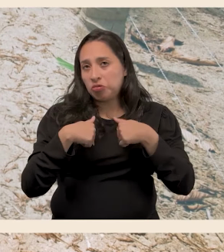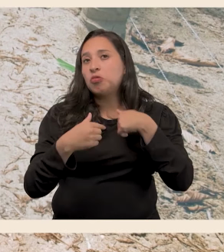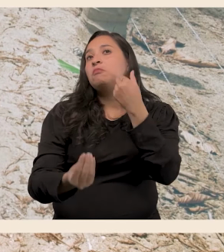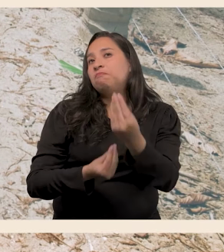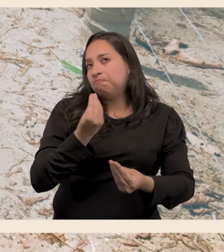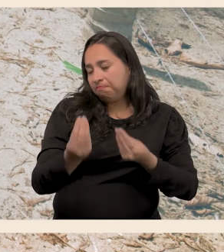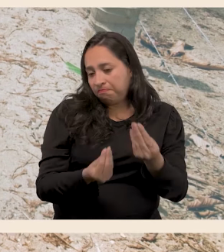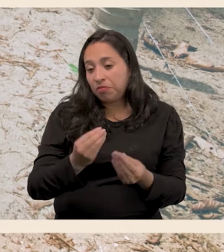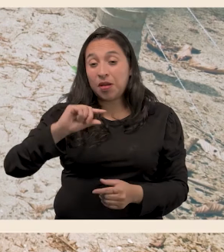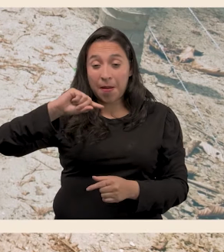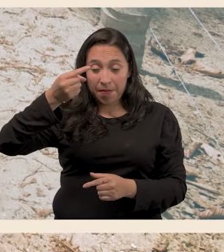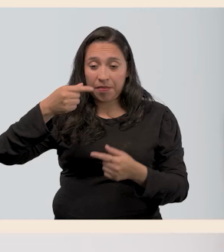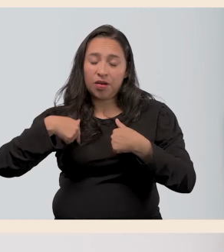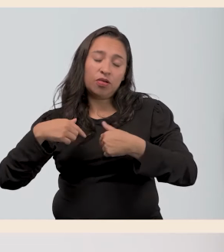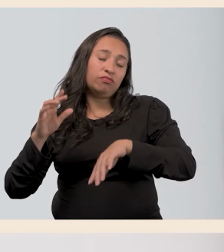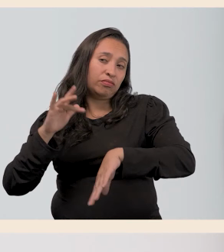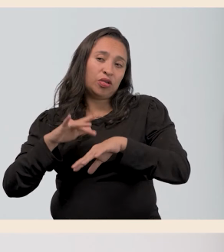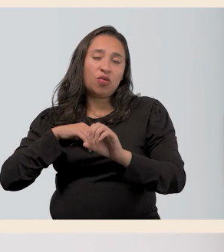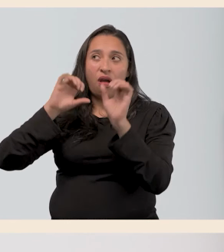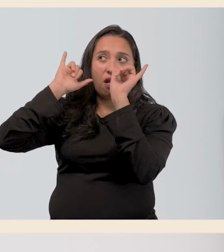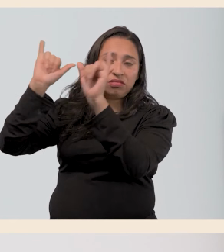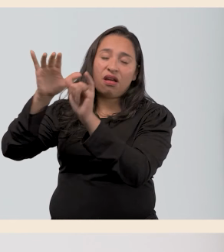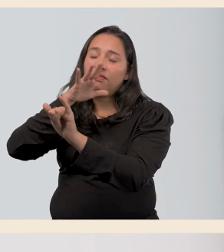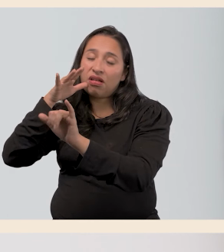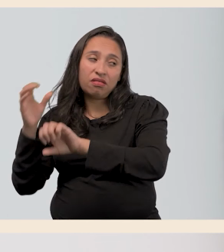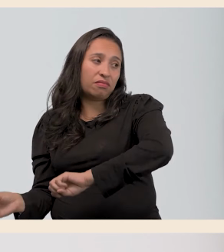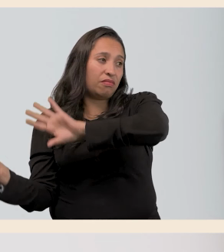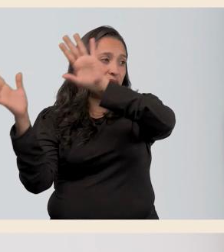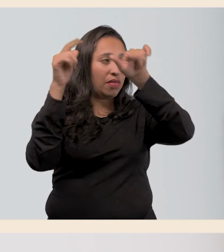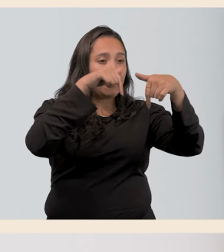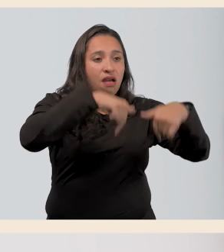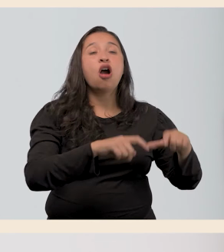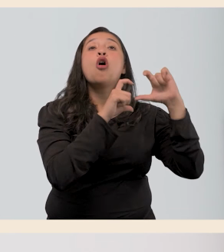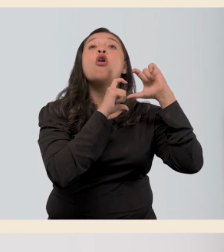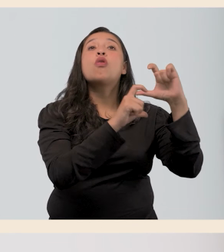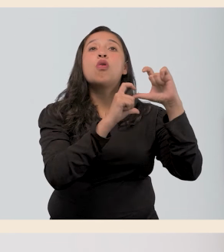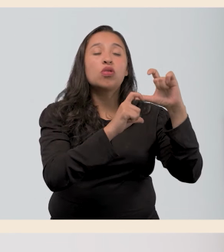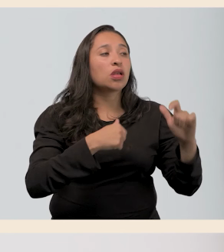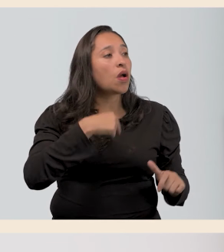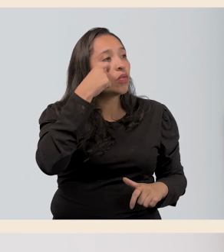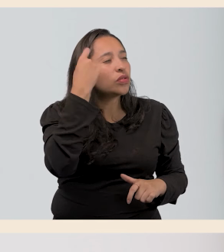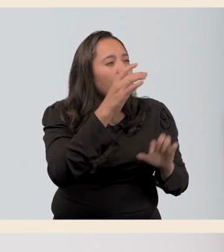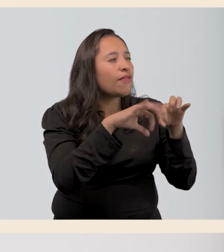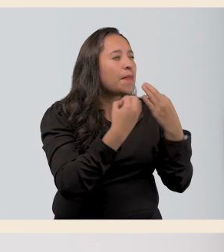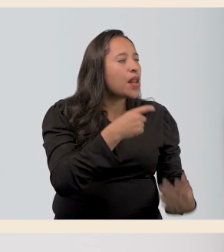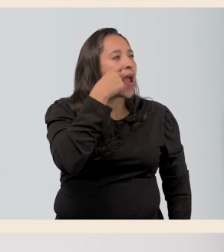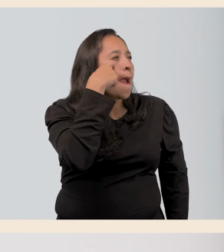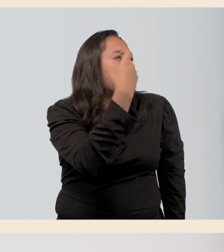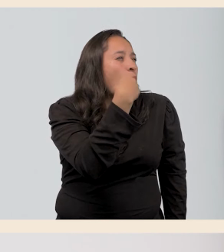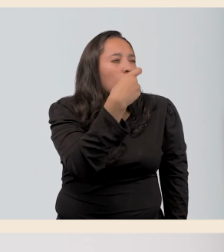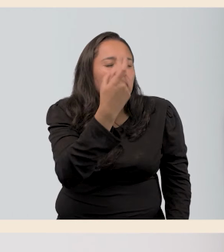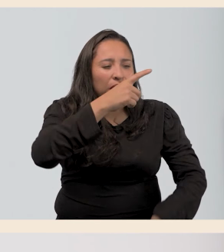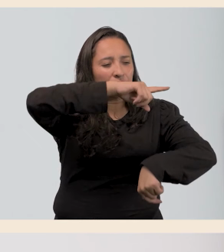Así pasó el primer desplazamiento. Me vine para Cúcuta a buscar a mi familia. Duré buscando a